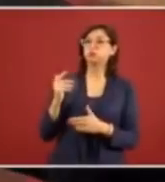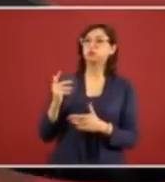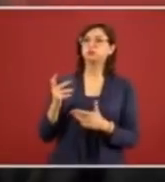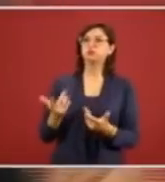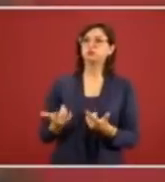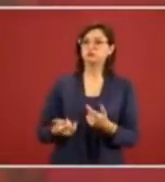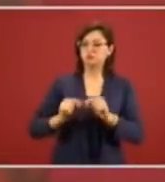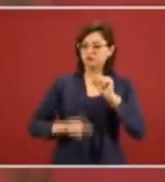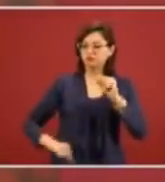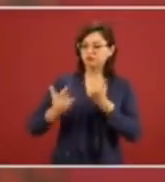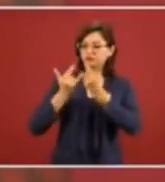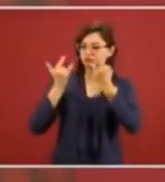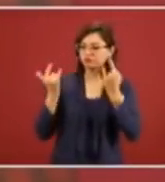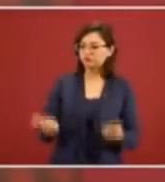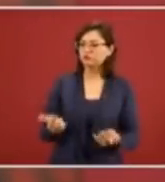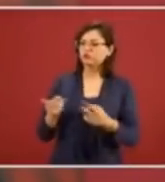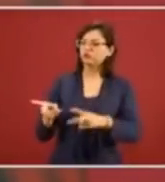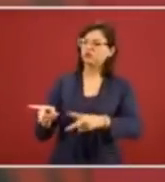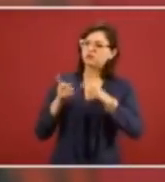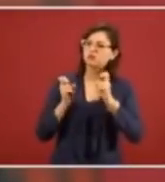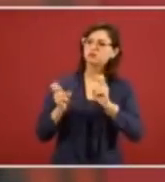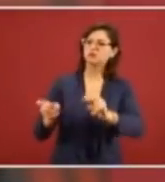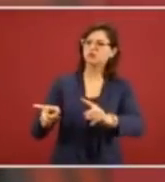la historia de México, ni siquiera